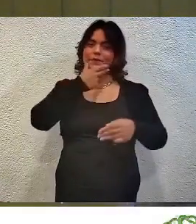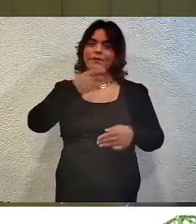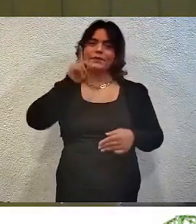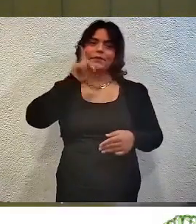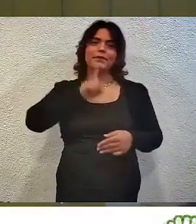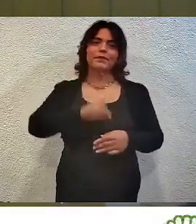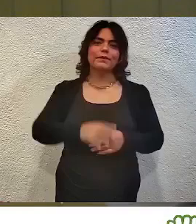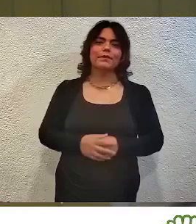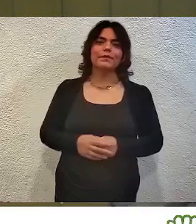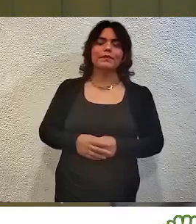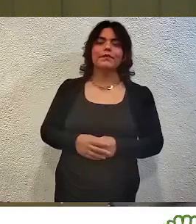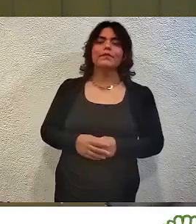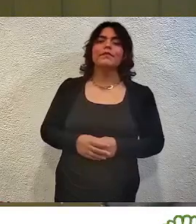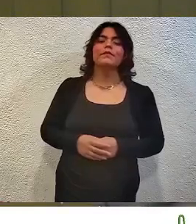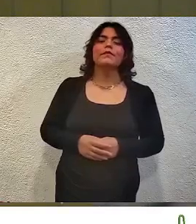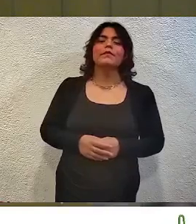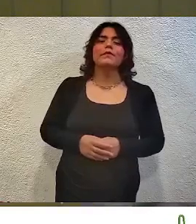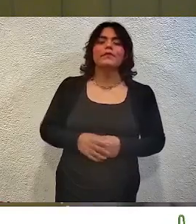agradezco, secretario.